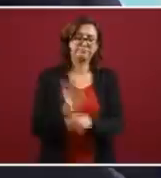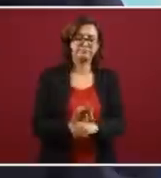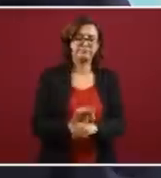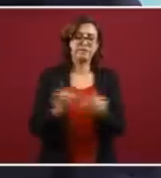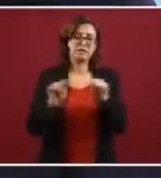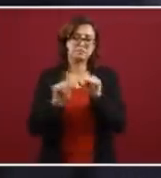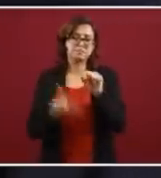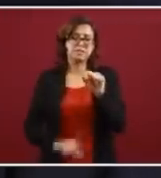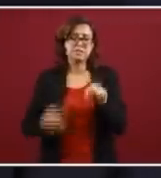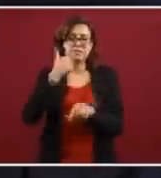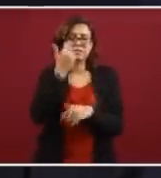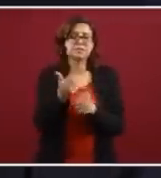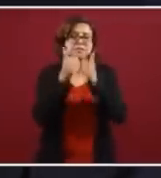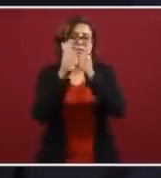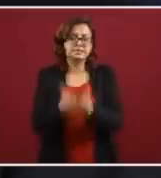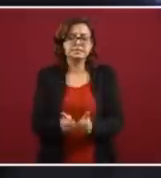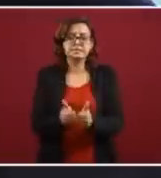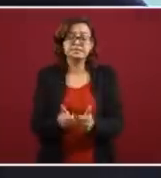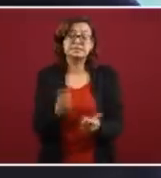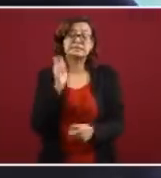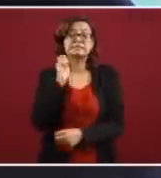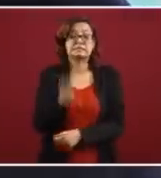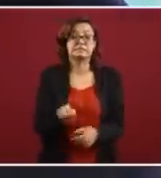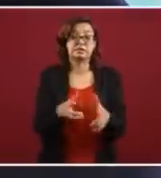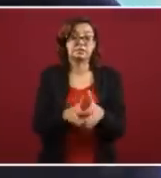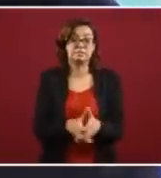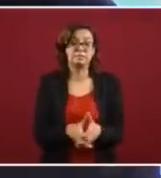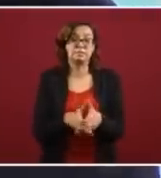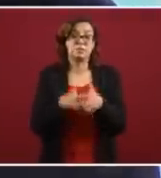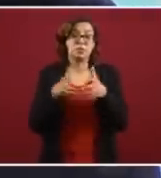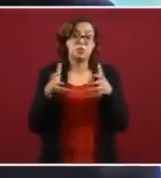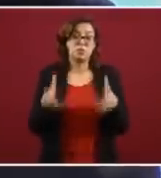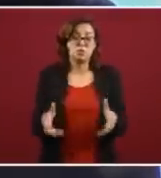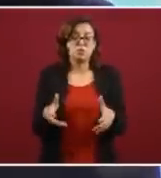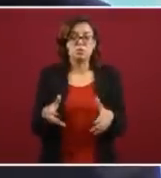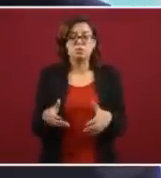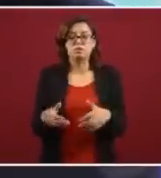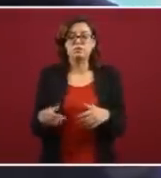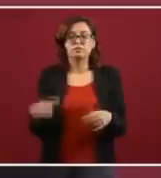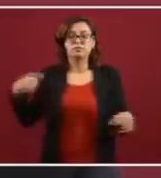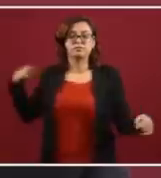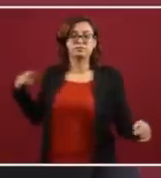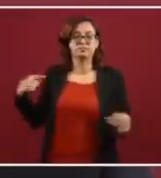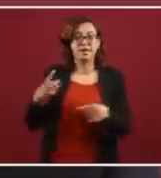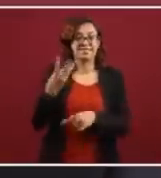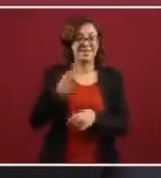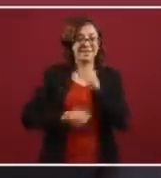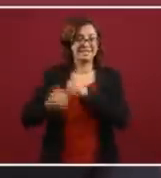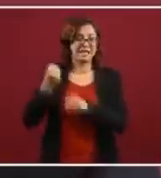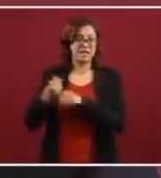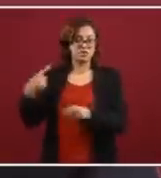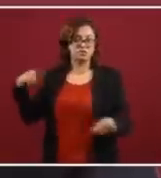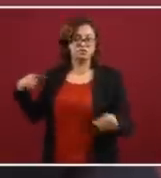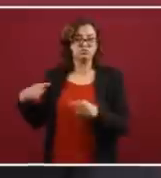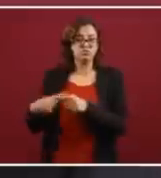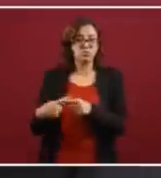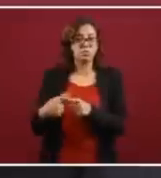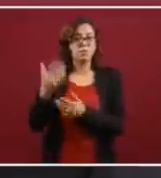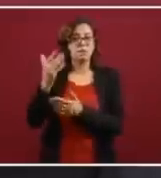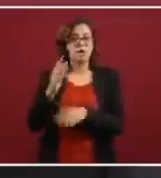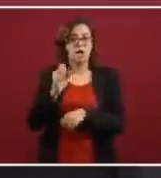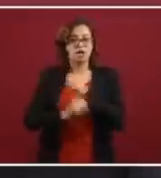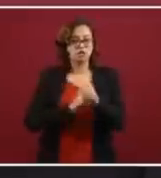nuestro país, lo cual da cuenta que el crecimiento es superior al sumado de los 3 años anteriores. En